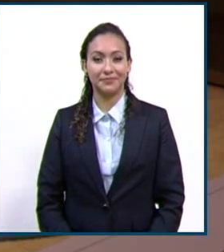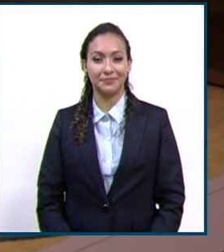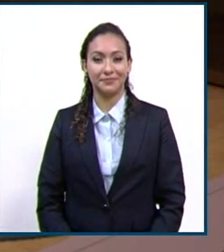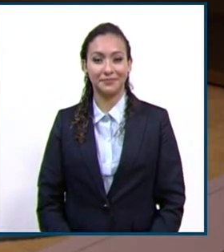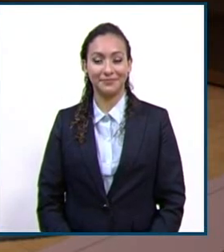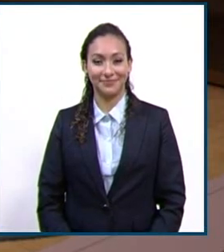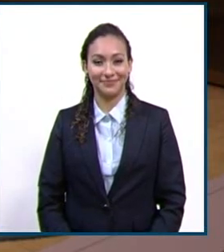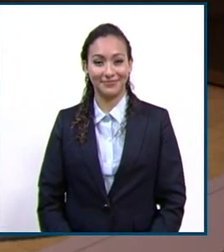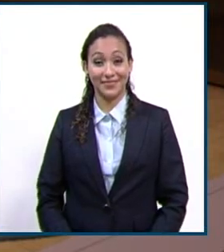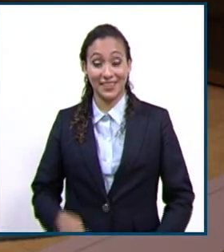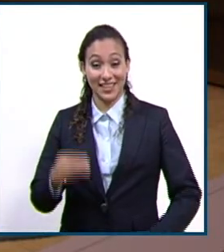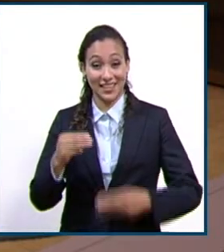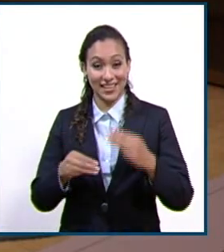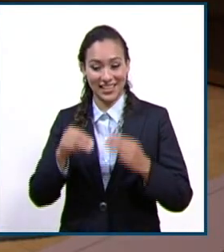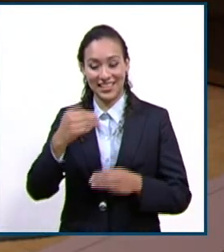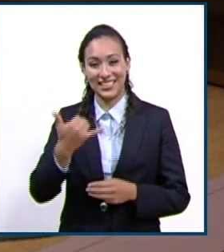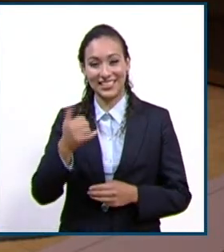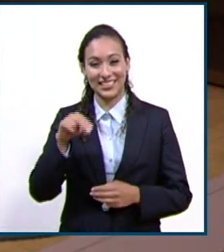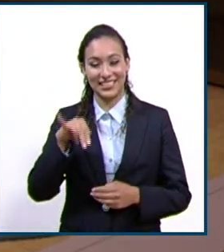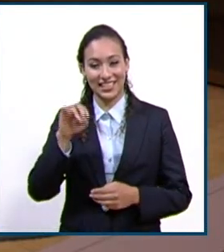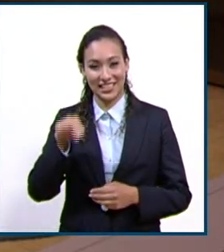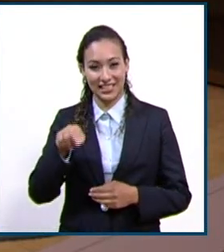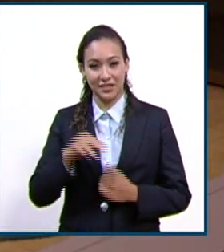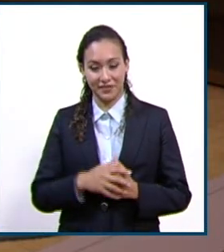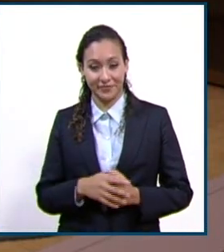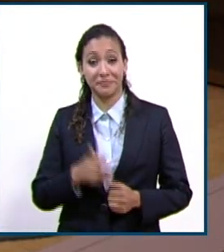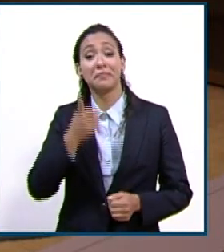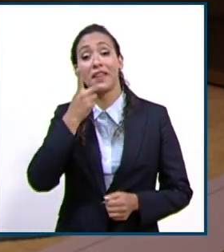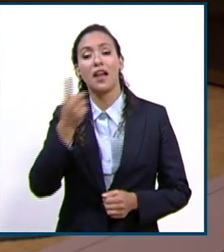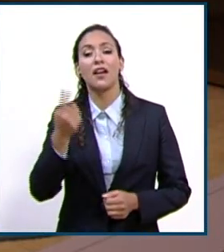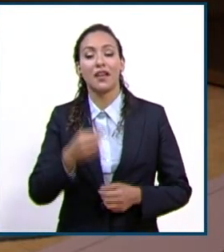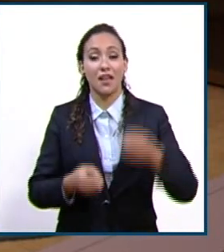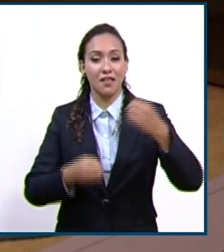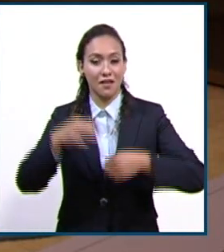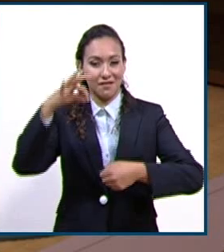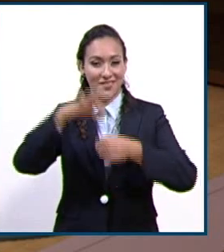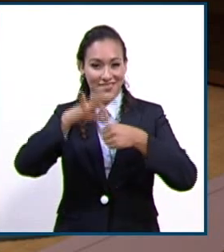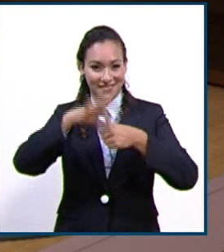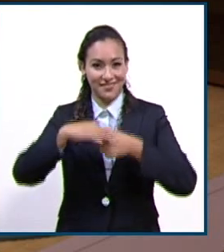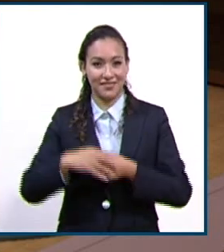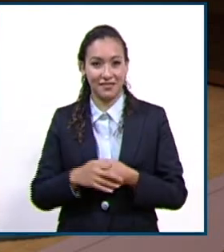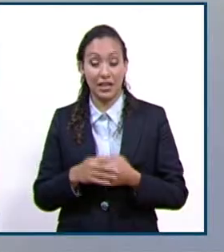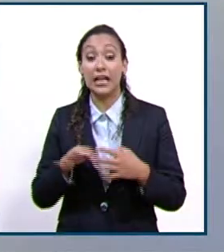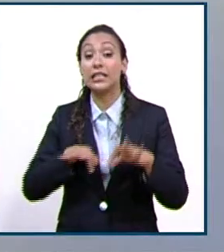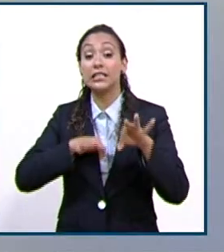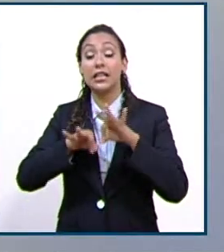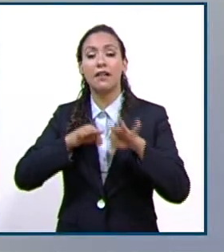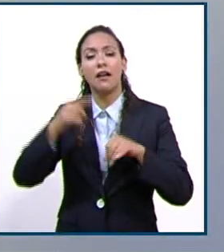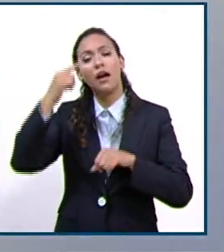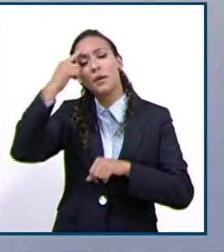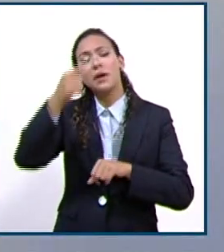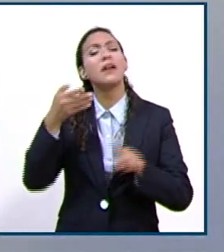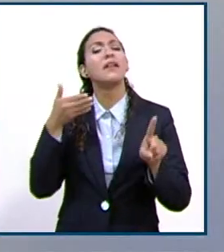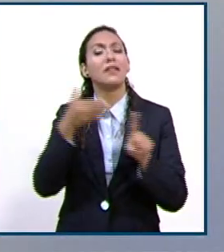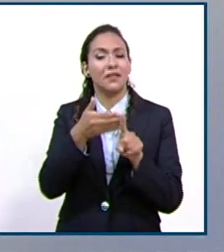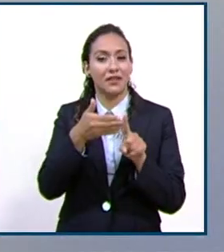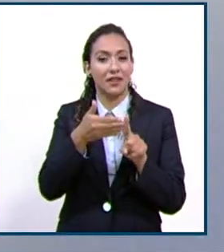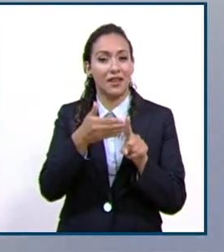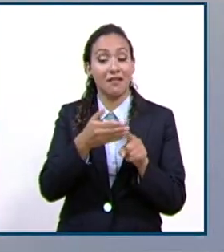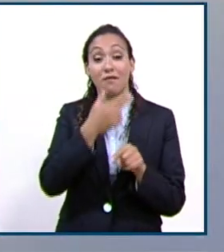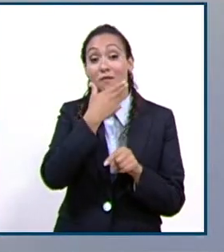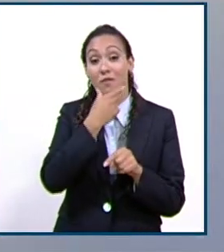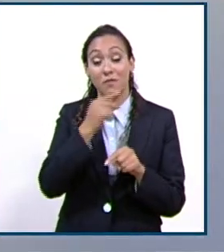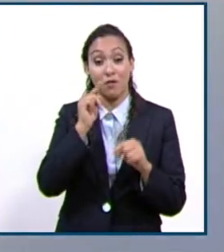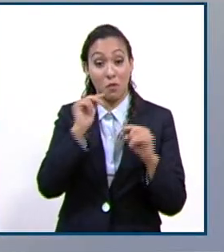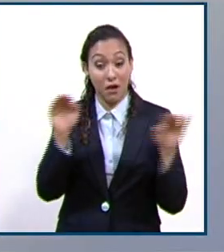Y la magistrada Yanin Otálora Malasis aseguró que el Tribunal Electoral trabaja para que la democracia paritaria,